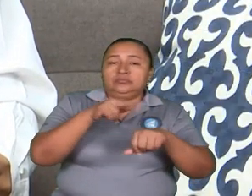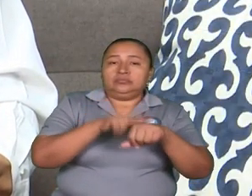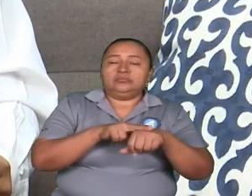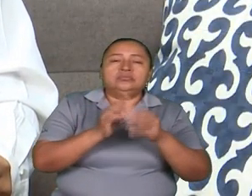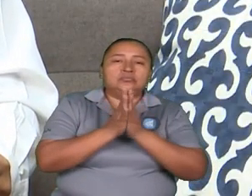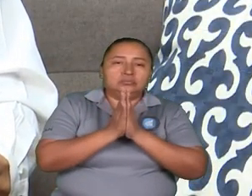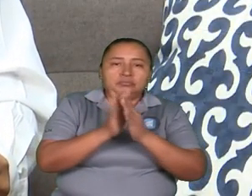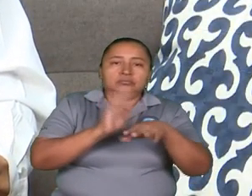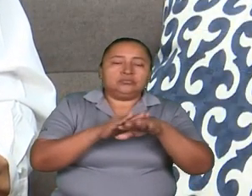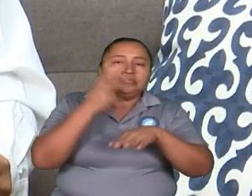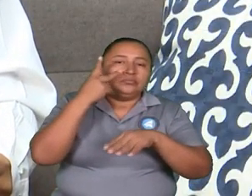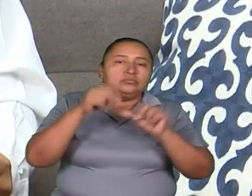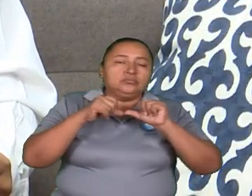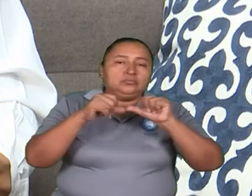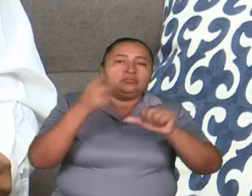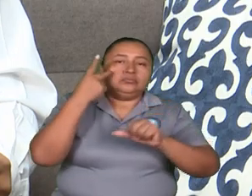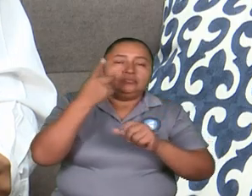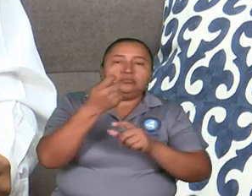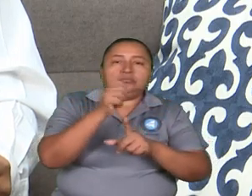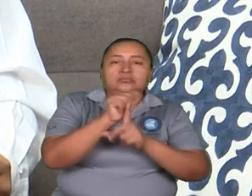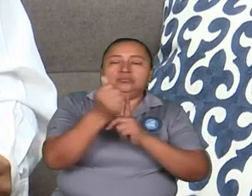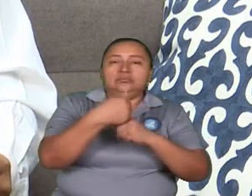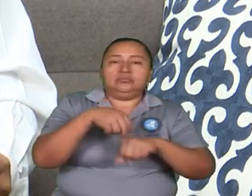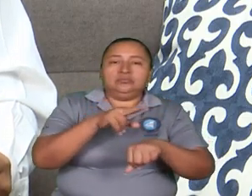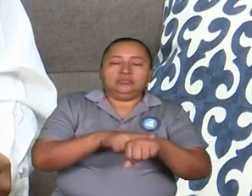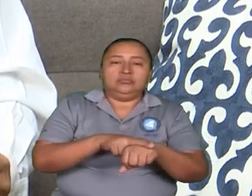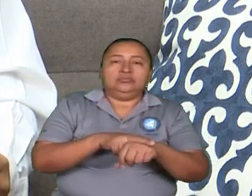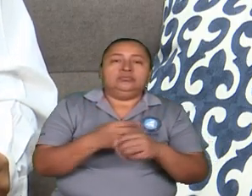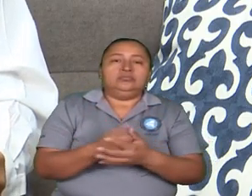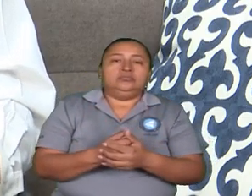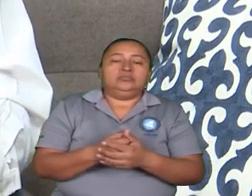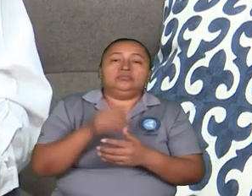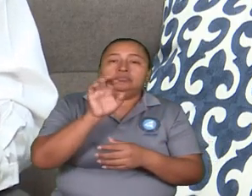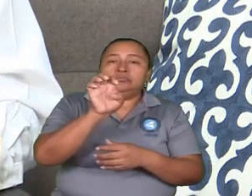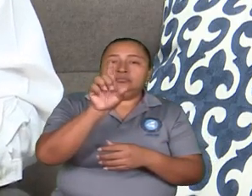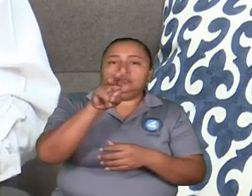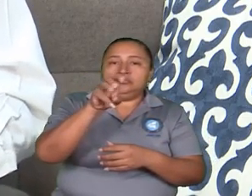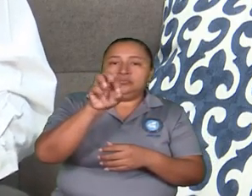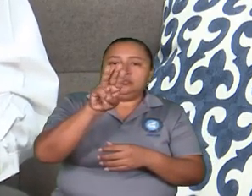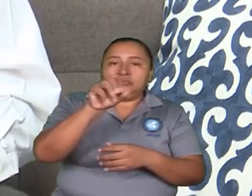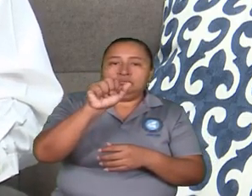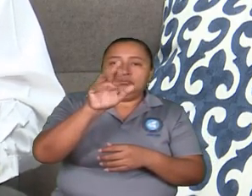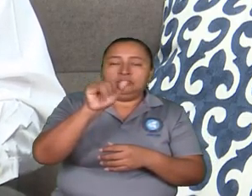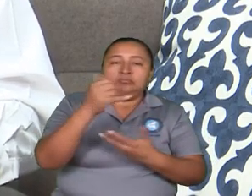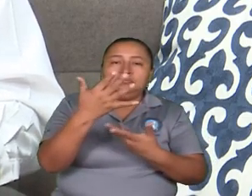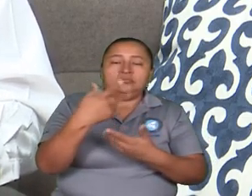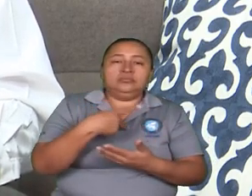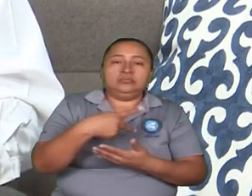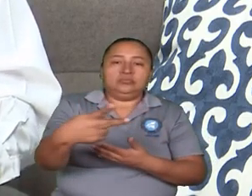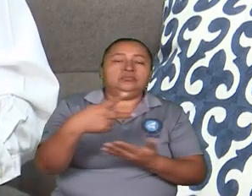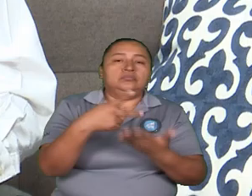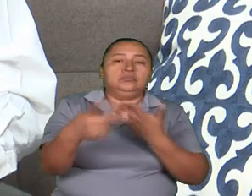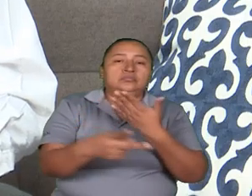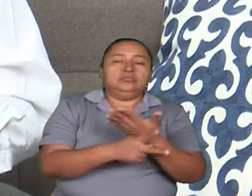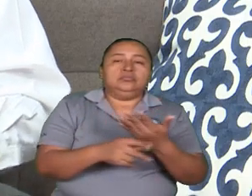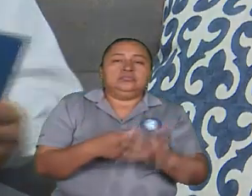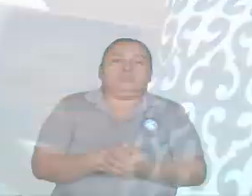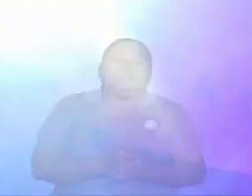dinamizando y fortaleciendo el sector turístico de nuestro país, y también hemos visto promocionando nuevos destinos, que eso también hay que destacarlo. Es